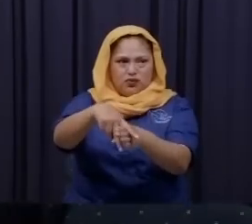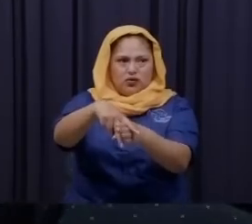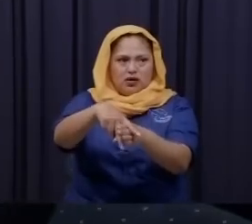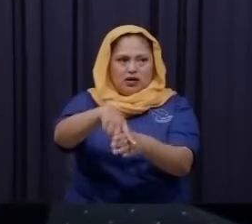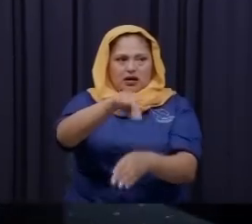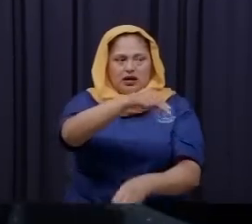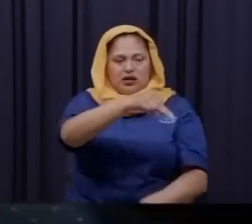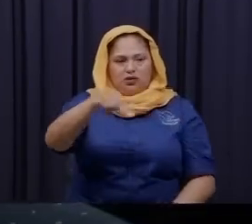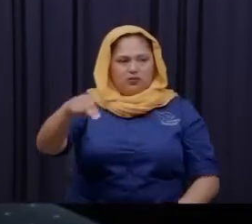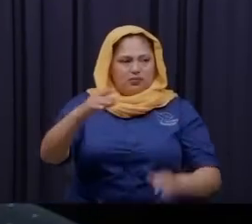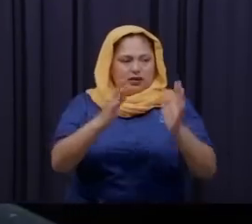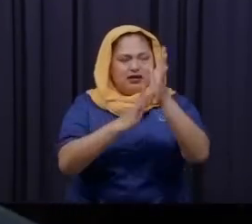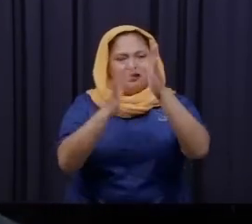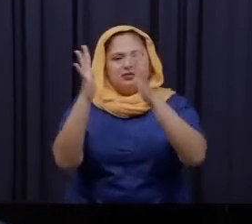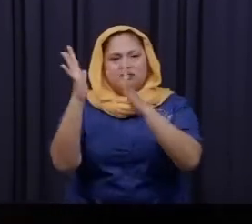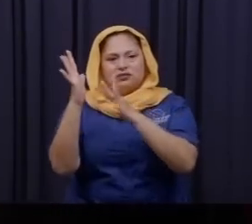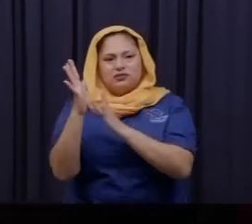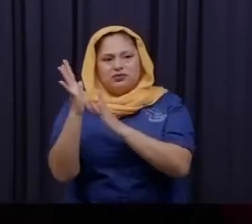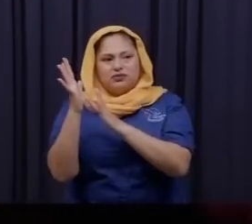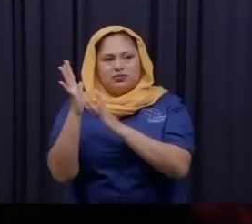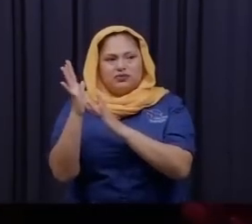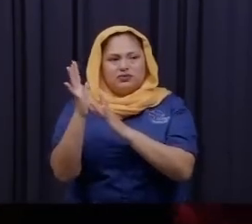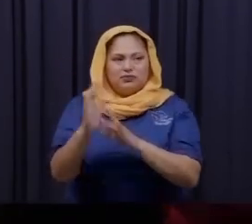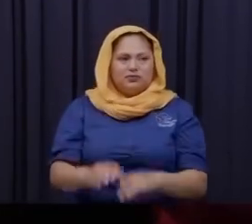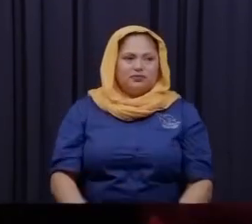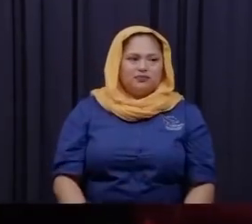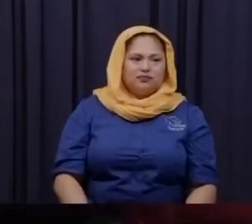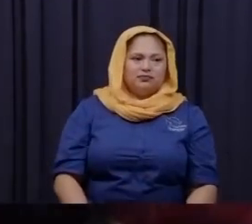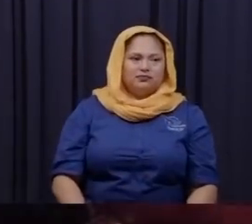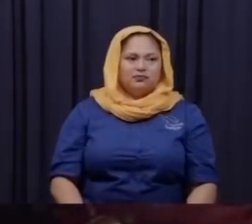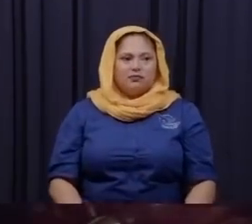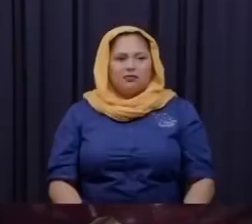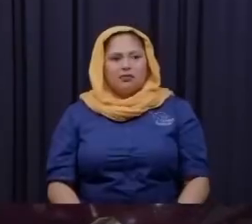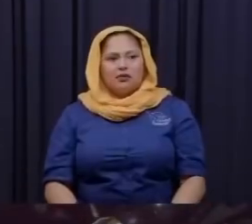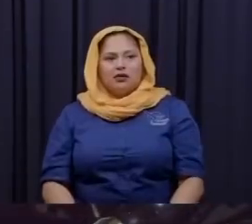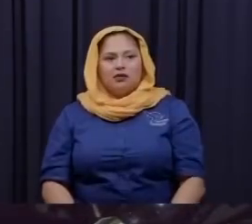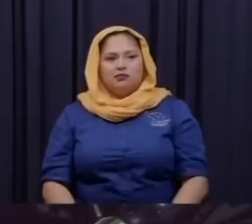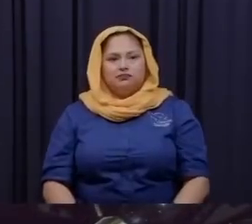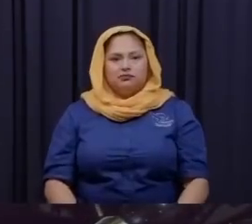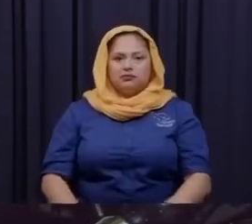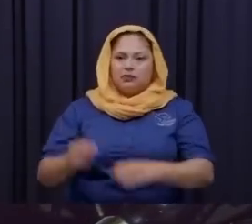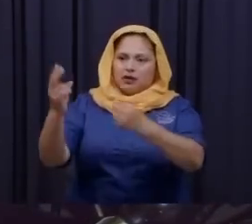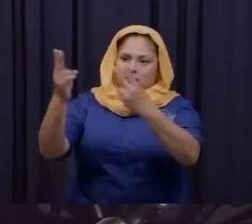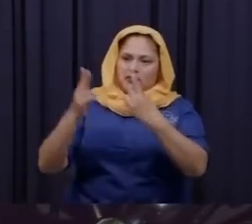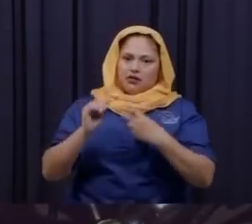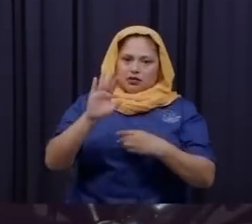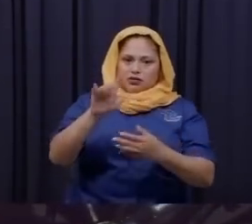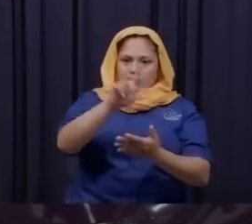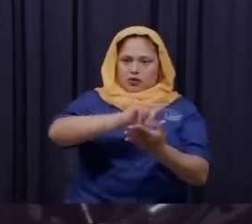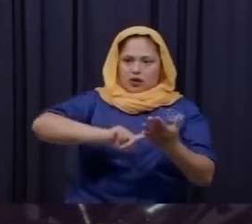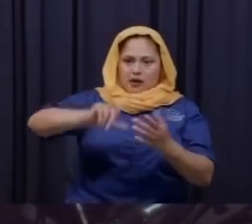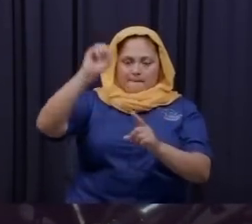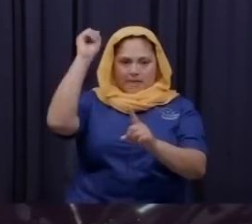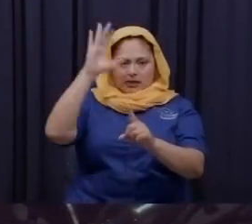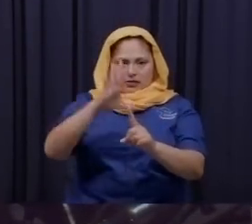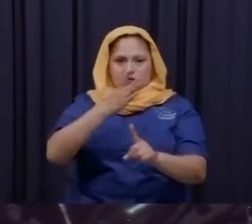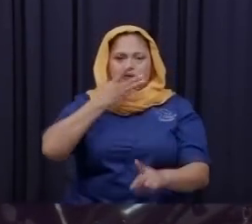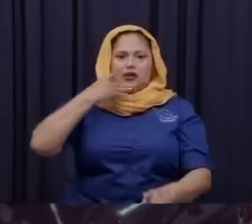En el nombre de Jesús, ahora. Y que venga en su lugar la bendición de parte de